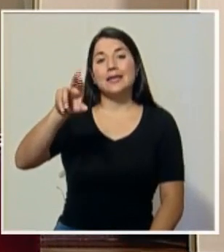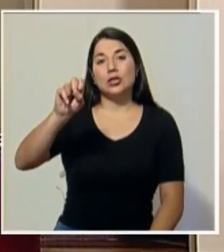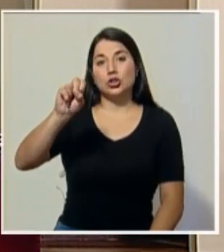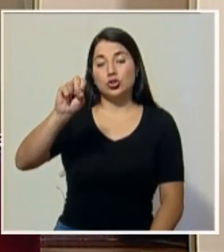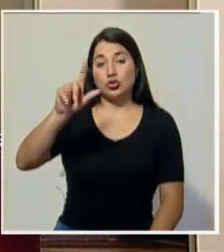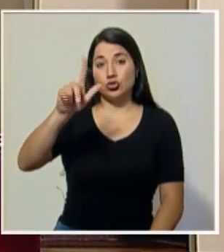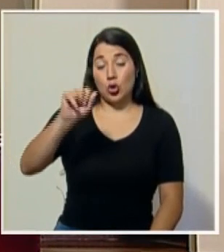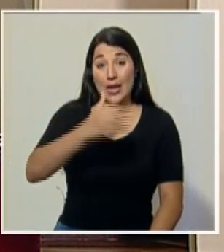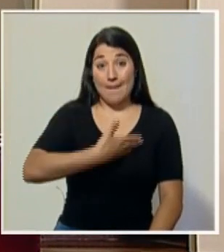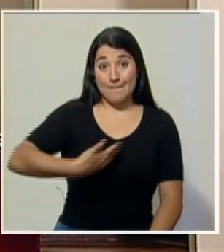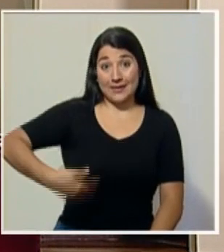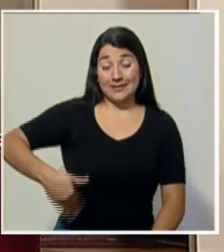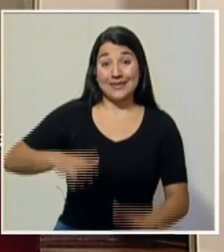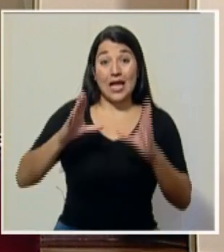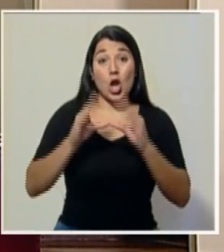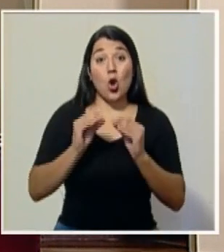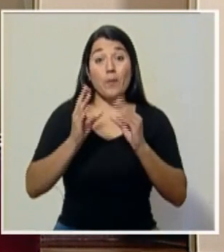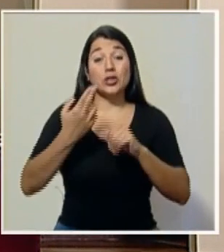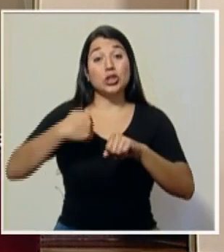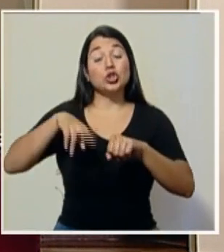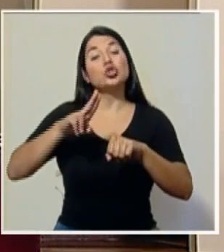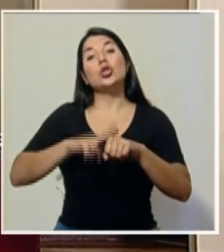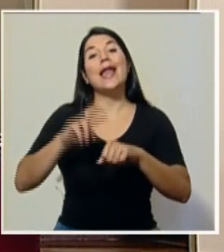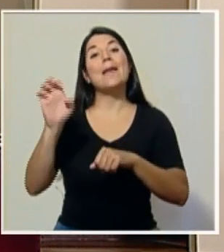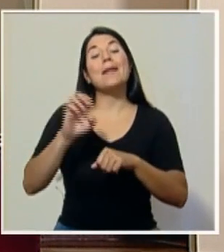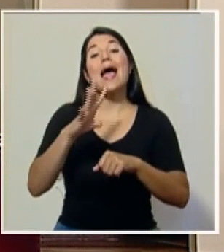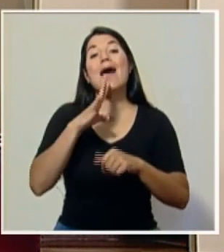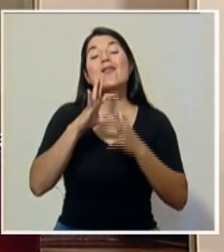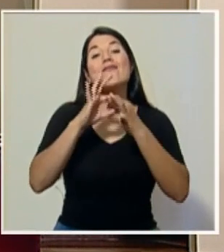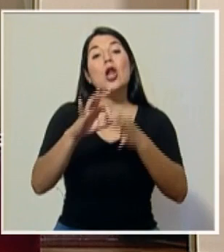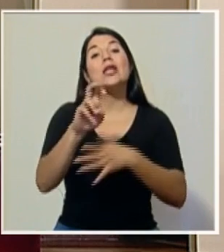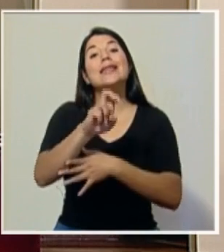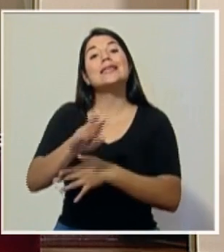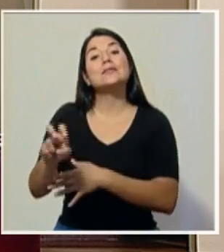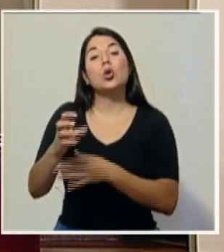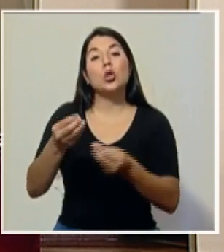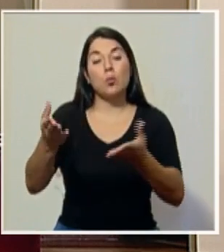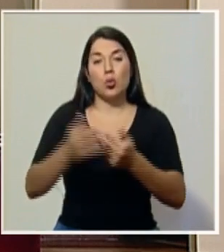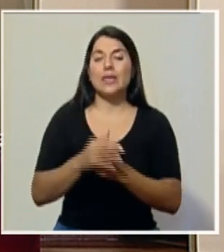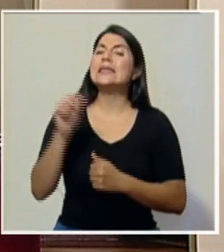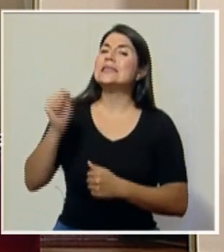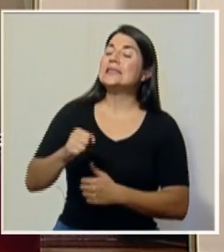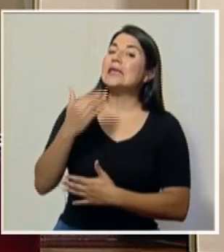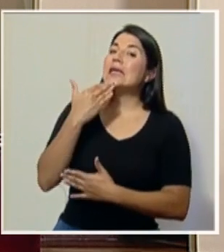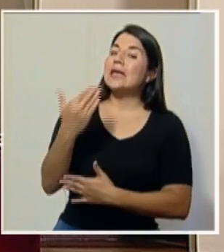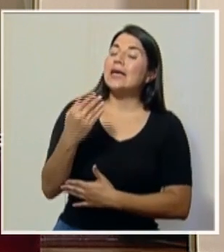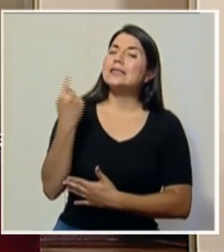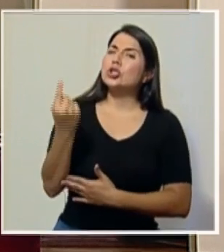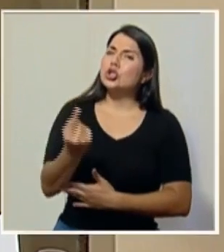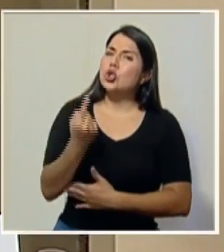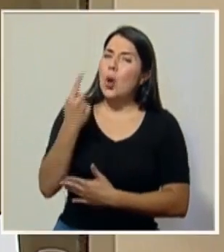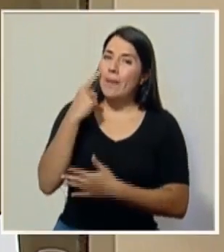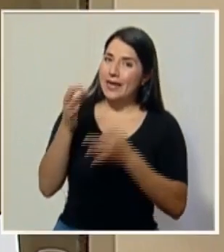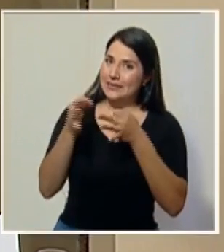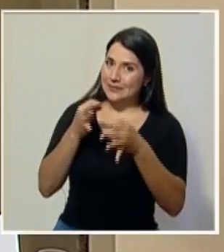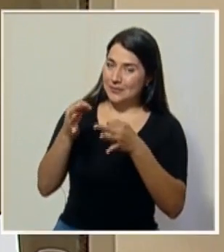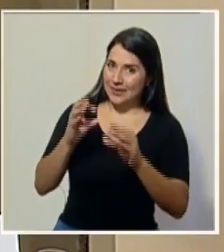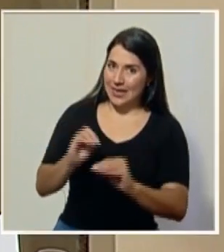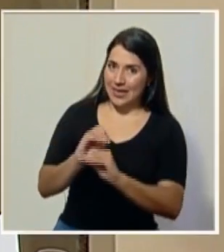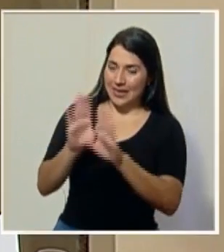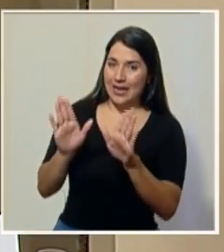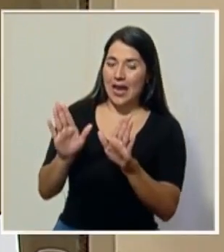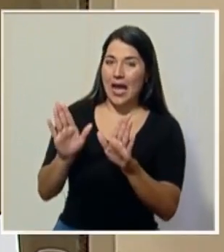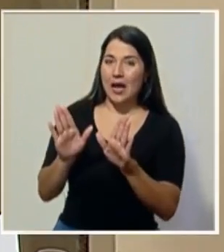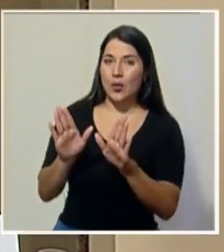Comisión Nacional de Emergencia, se va a referir al transporte público. Sí, gracias. Solamente para aclarar